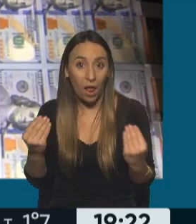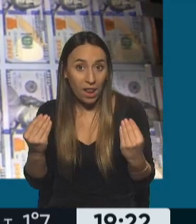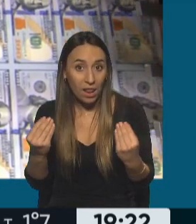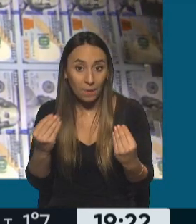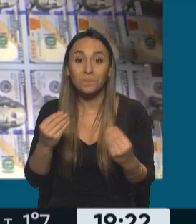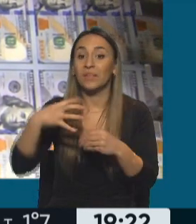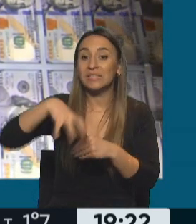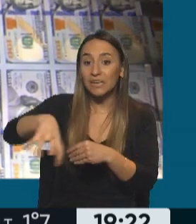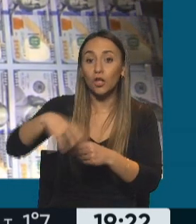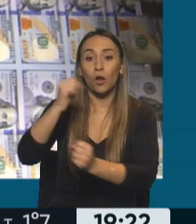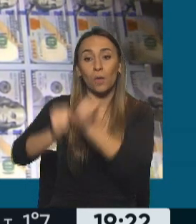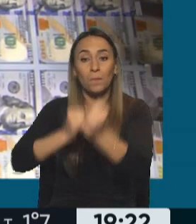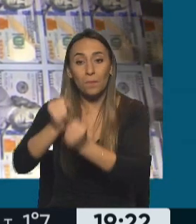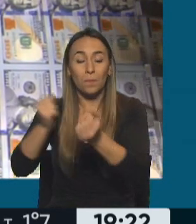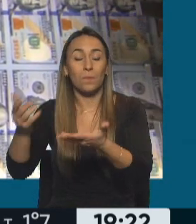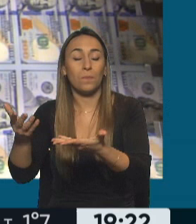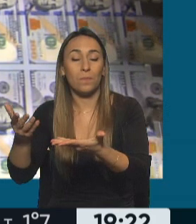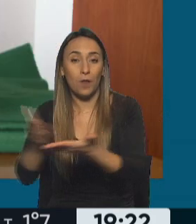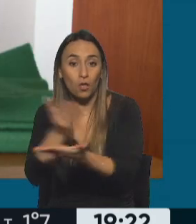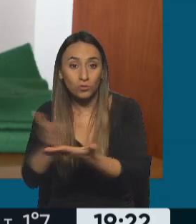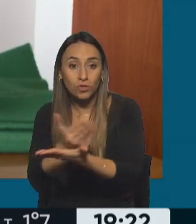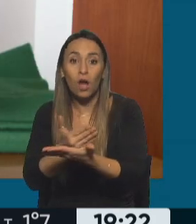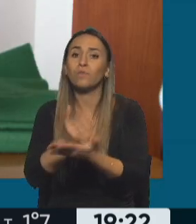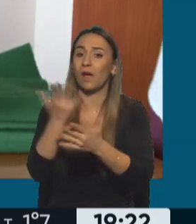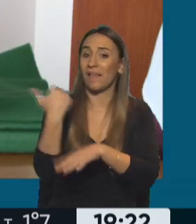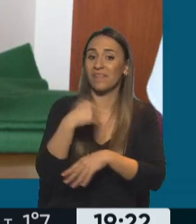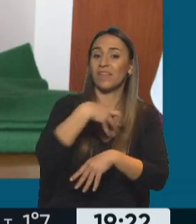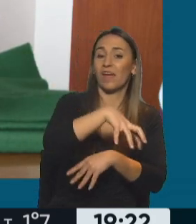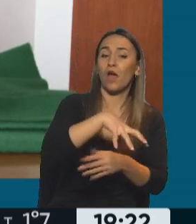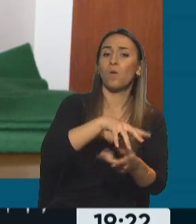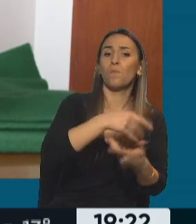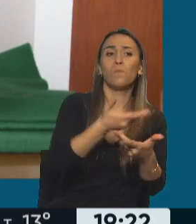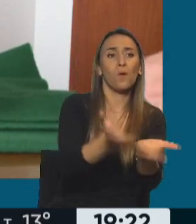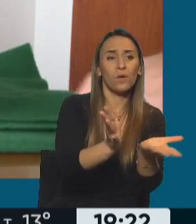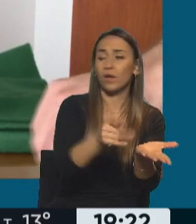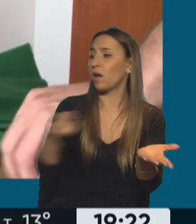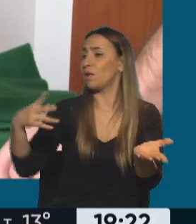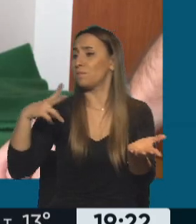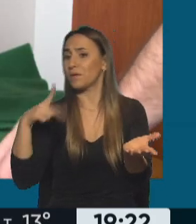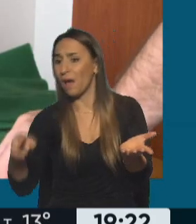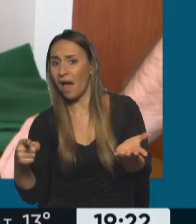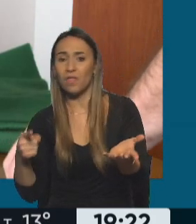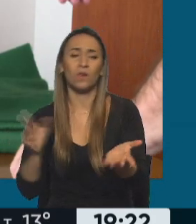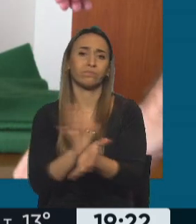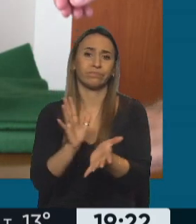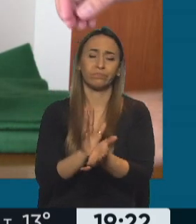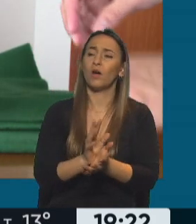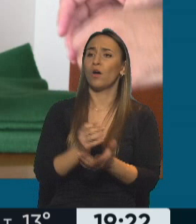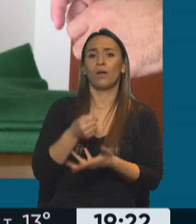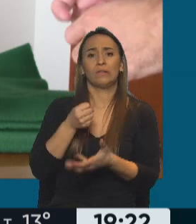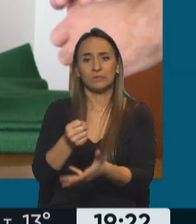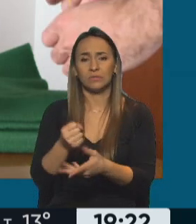del sector público al sector privado. Nos dieron moratoria, nos ayudaron a pagar los sueldos, inédito en la